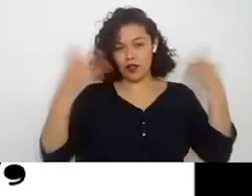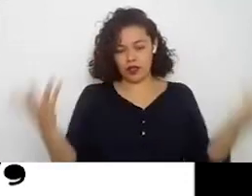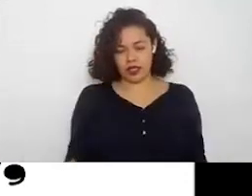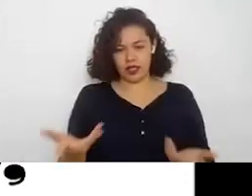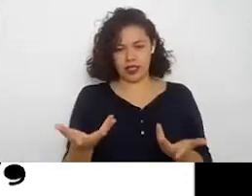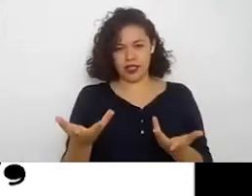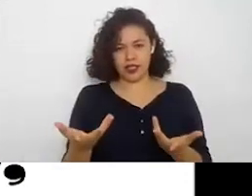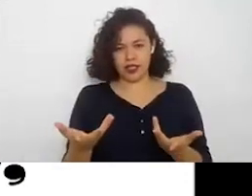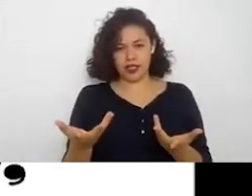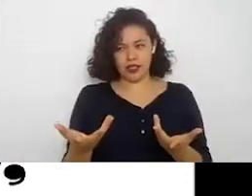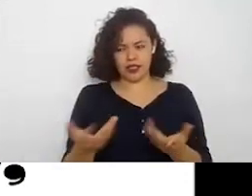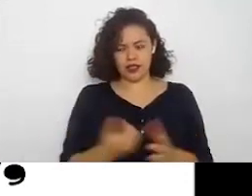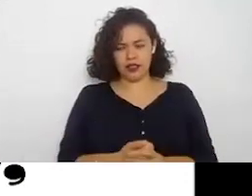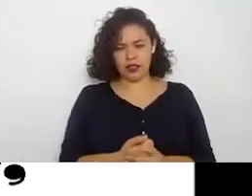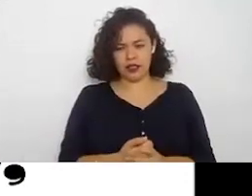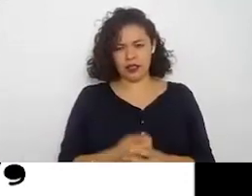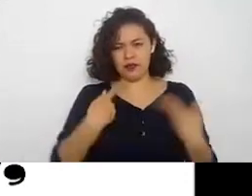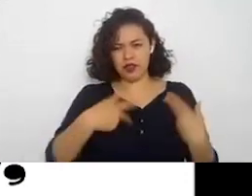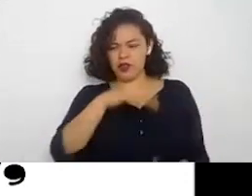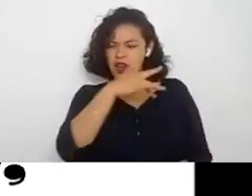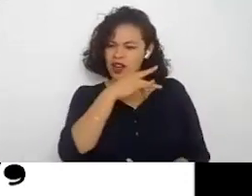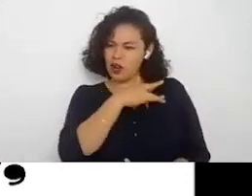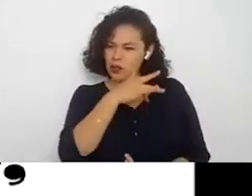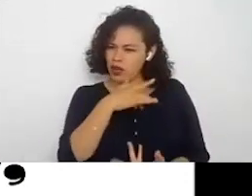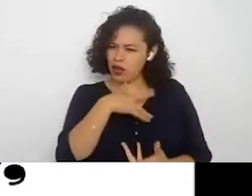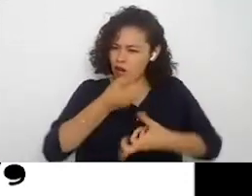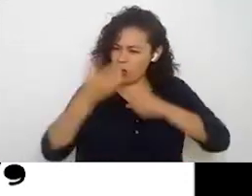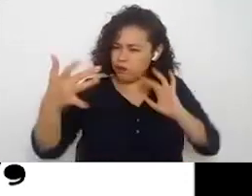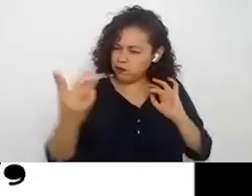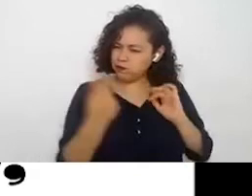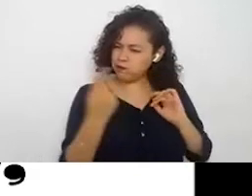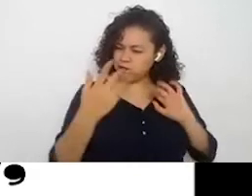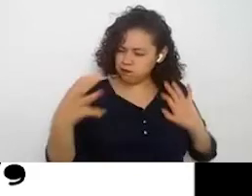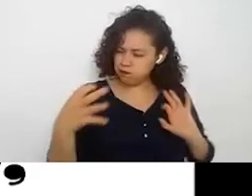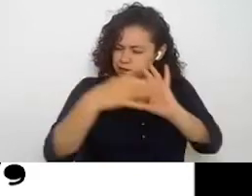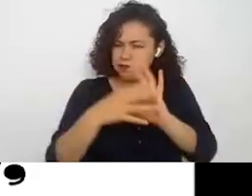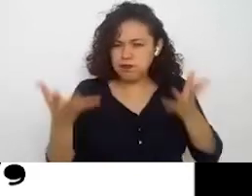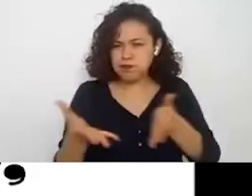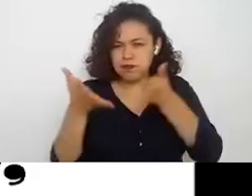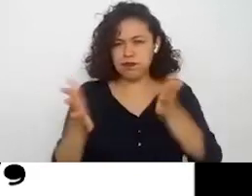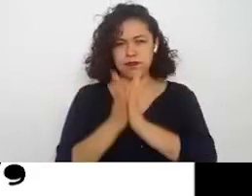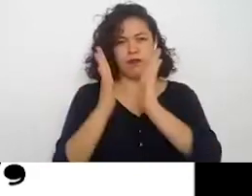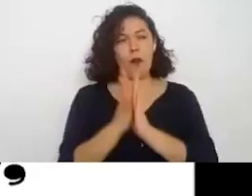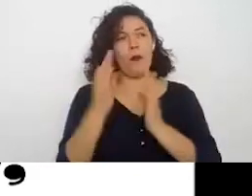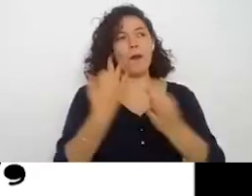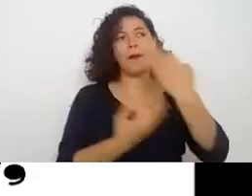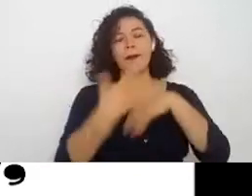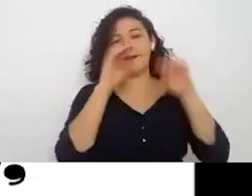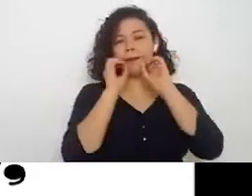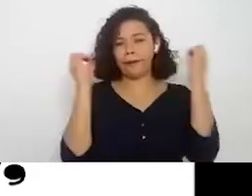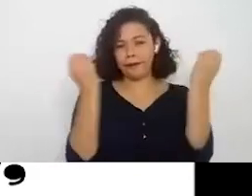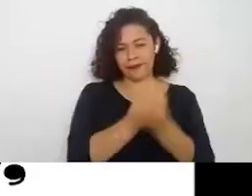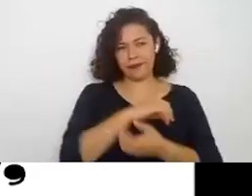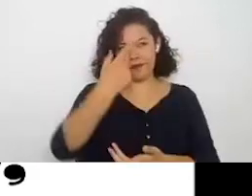están involucrados en la causa en la que trabajamos. Todas las organizaciones tenemos